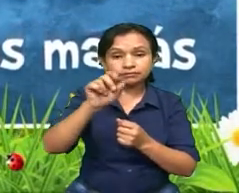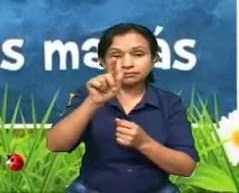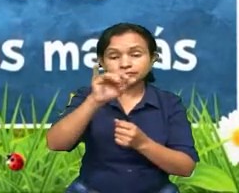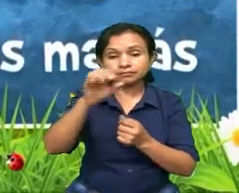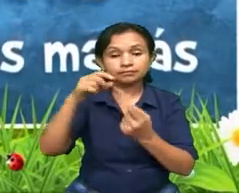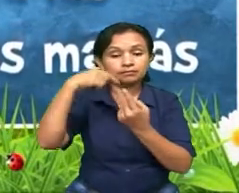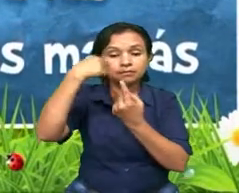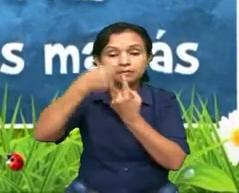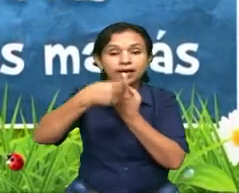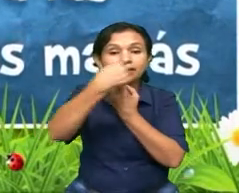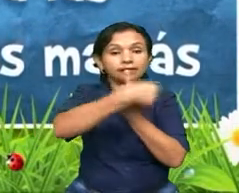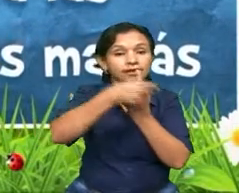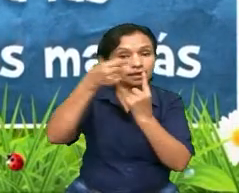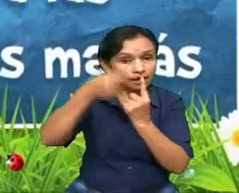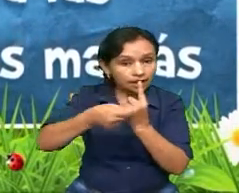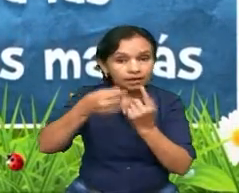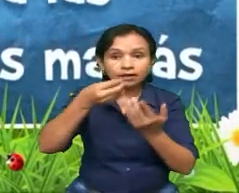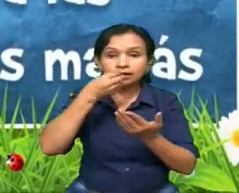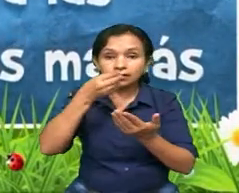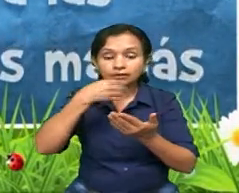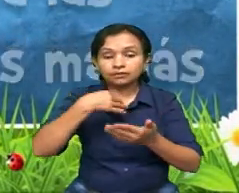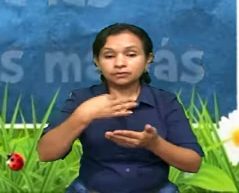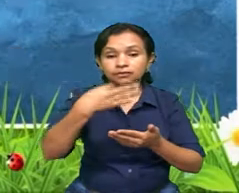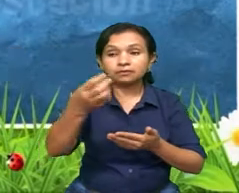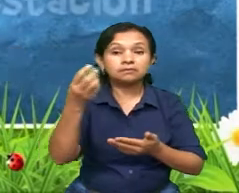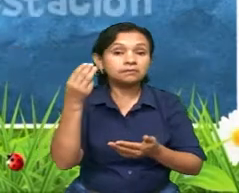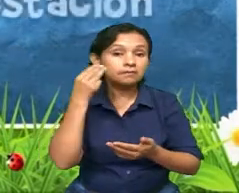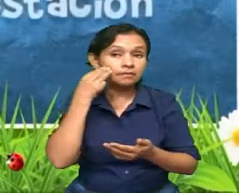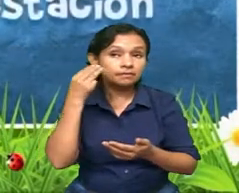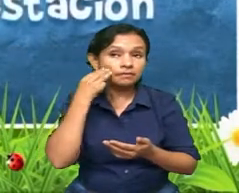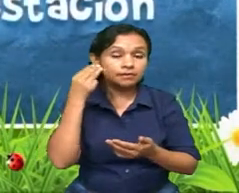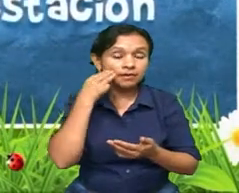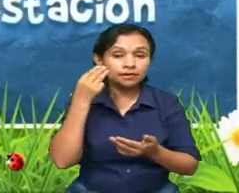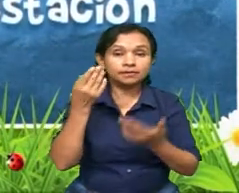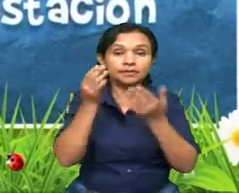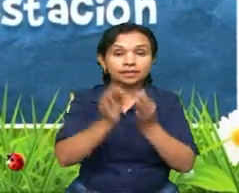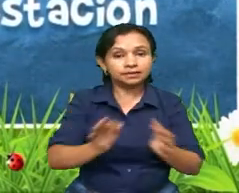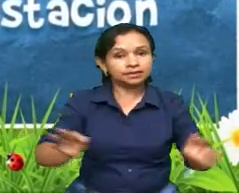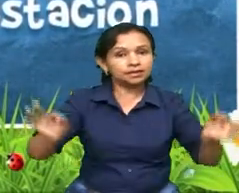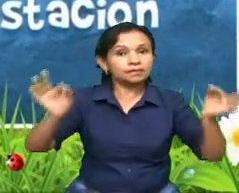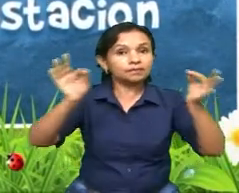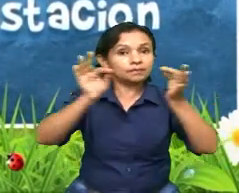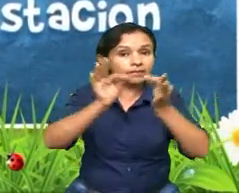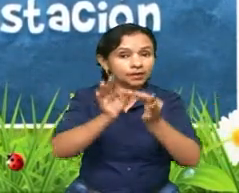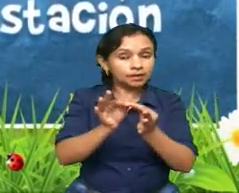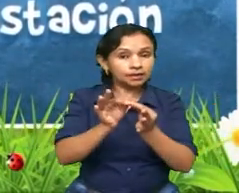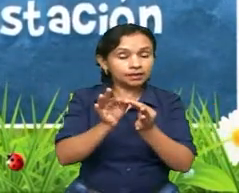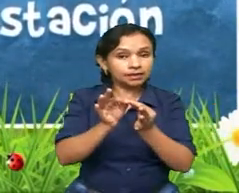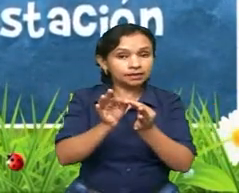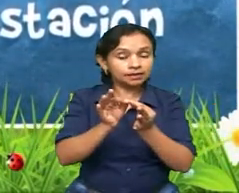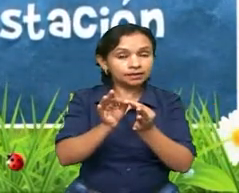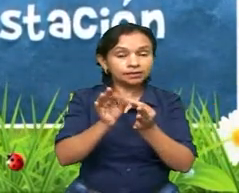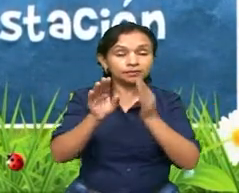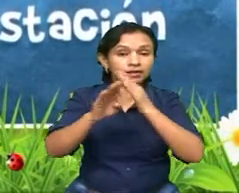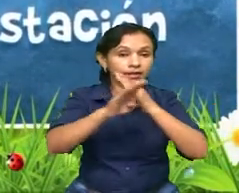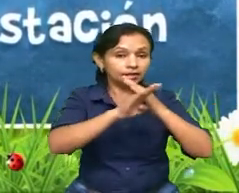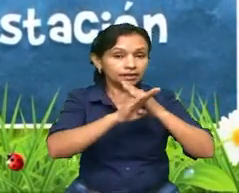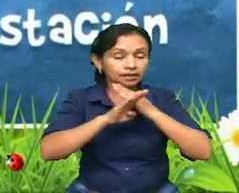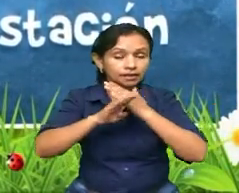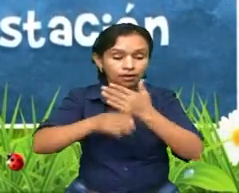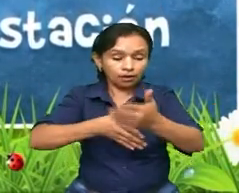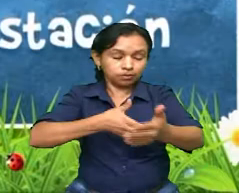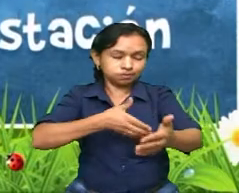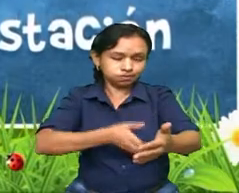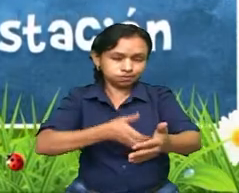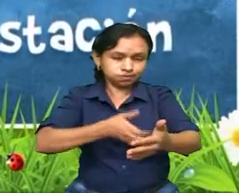diario necesario para las futuras mamás. Este mineral puede ser de gran ayuda para evitar la